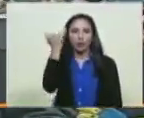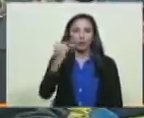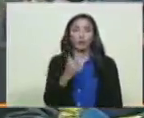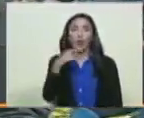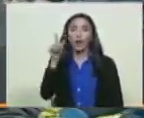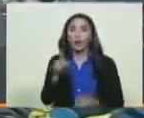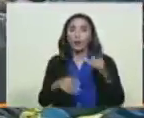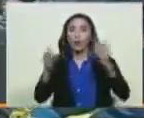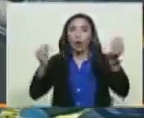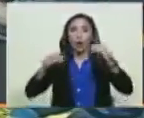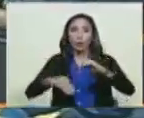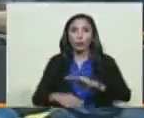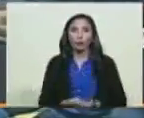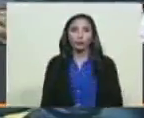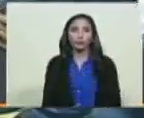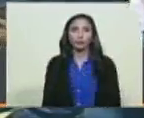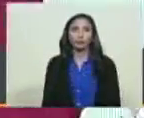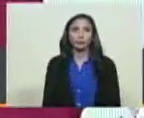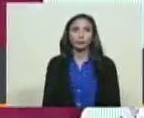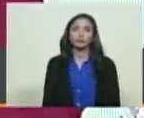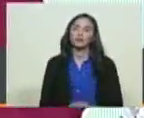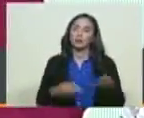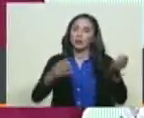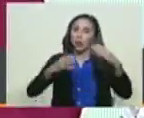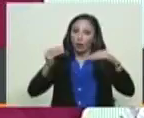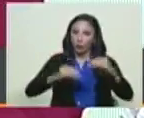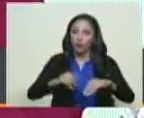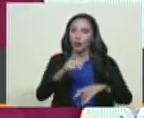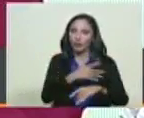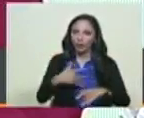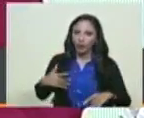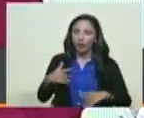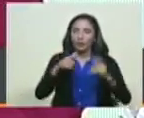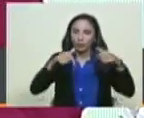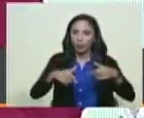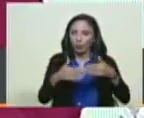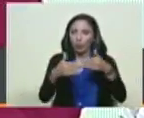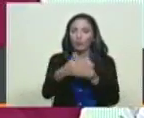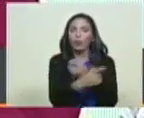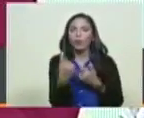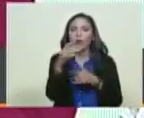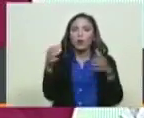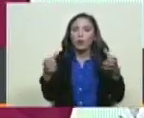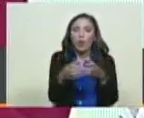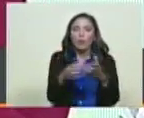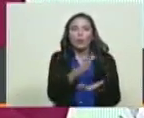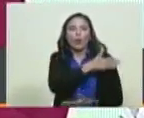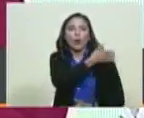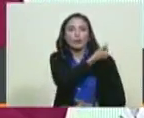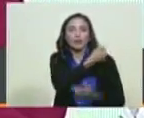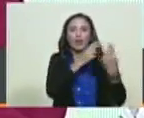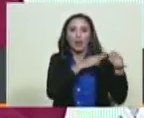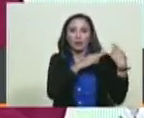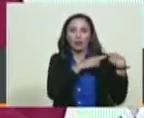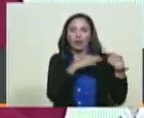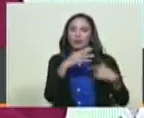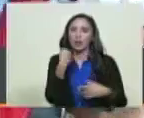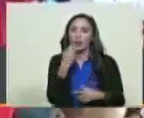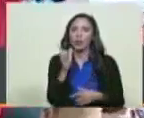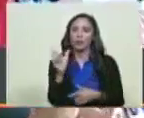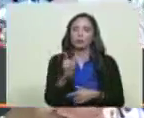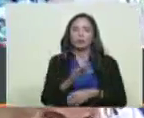de acuerdo en crear de acuerdo a los estatutos desde el día de hoy una secretaria general hacerlo con la señal de